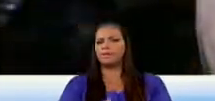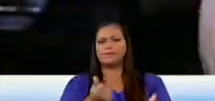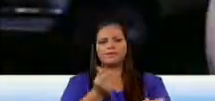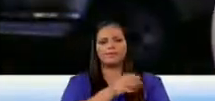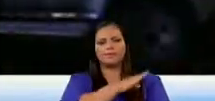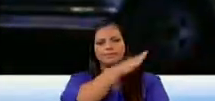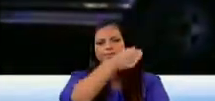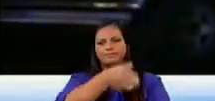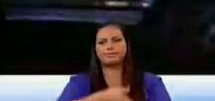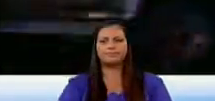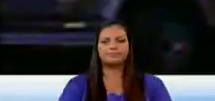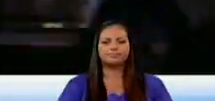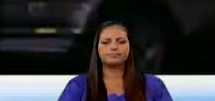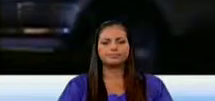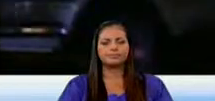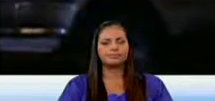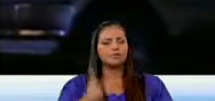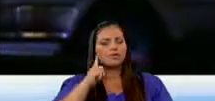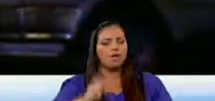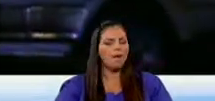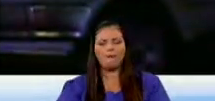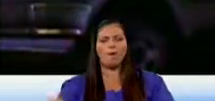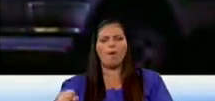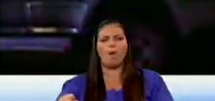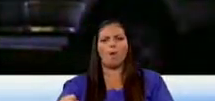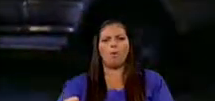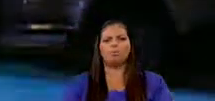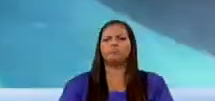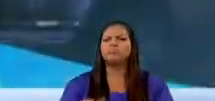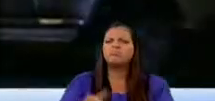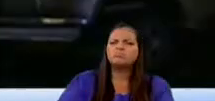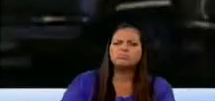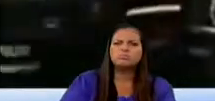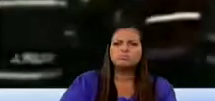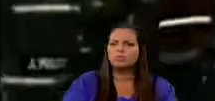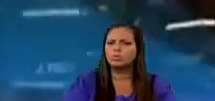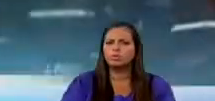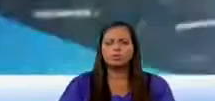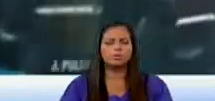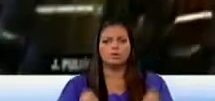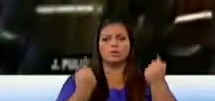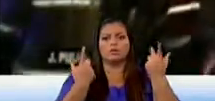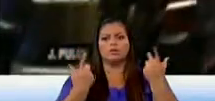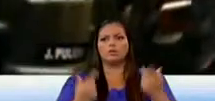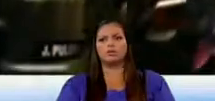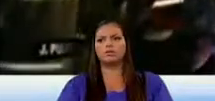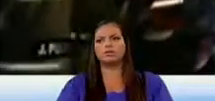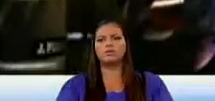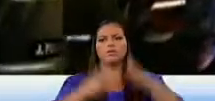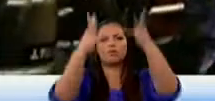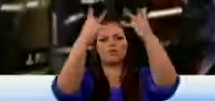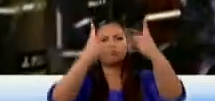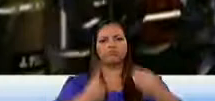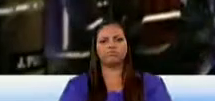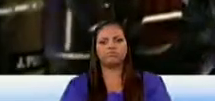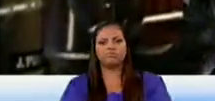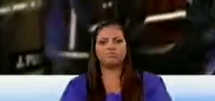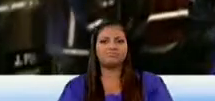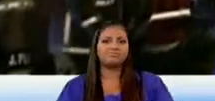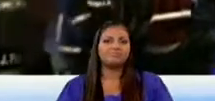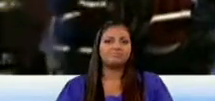sitio. Un estruendo, como que se derrumbó algo y la gente se alarmó. Se asume que a veces la gente cruza por debajo de la casa